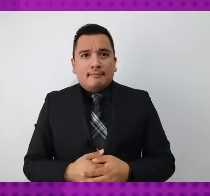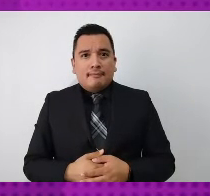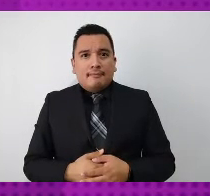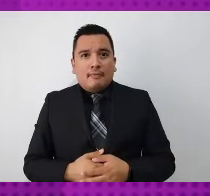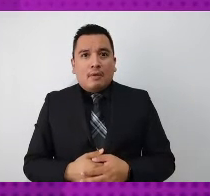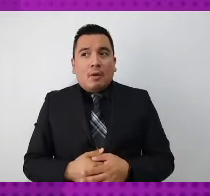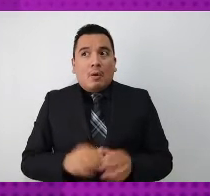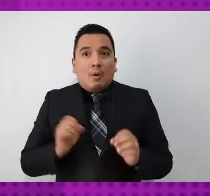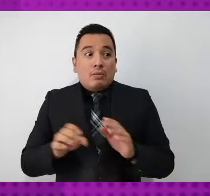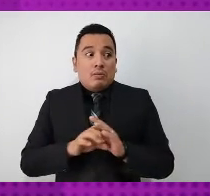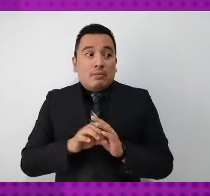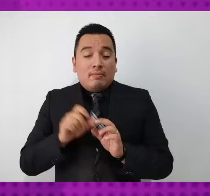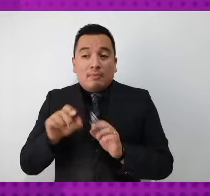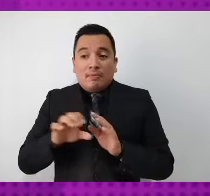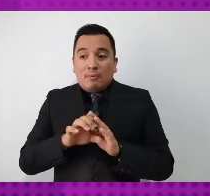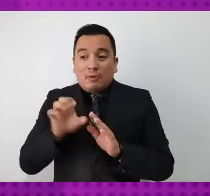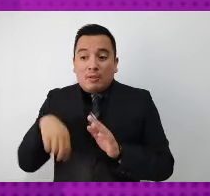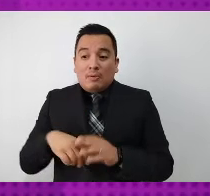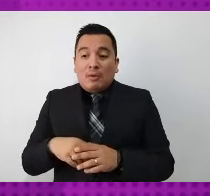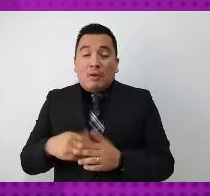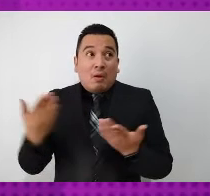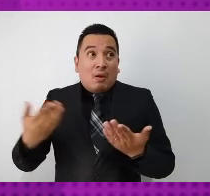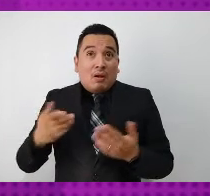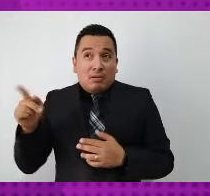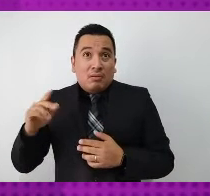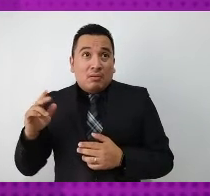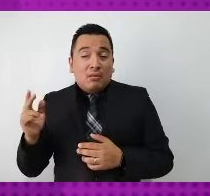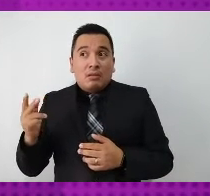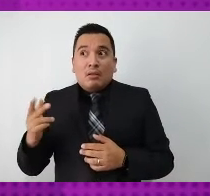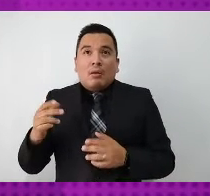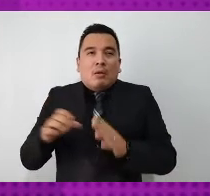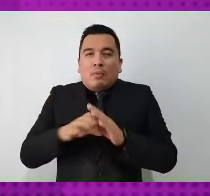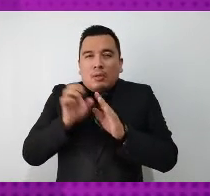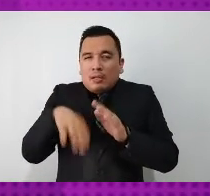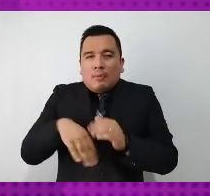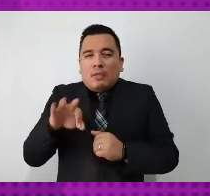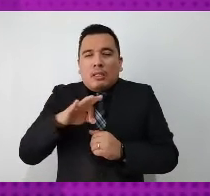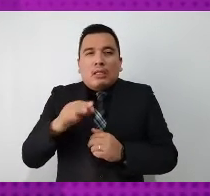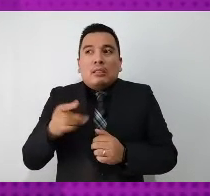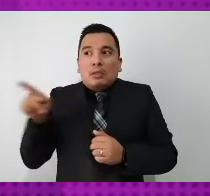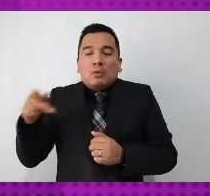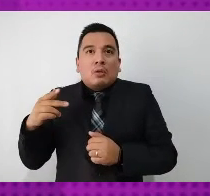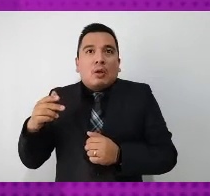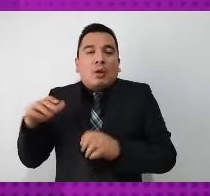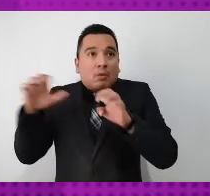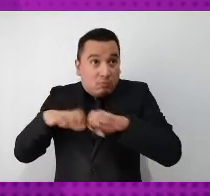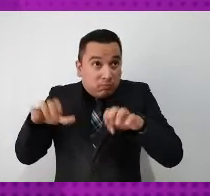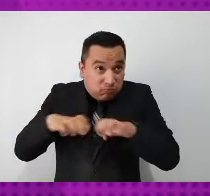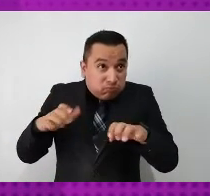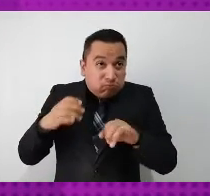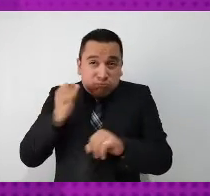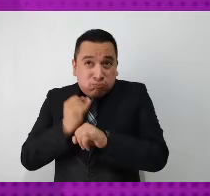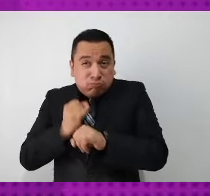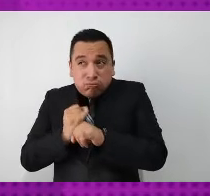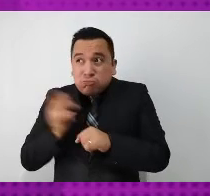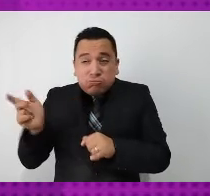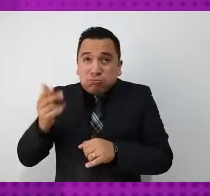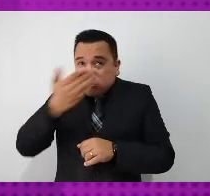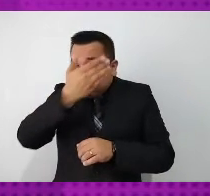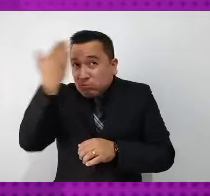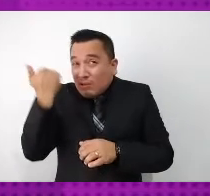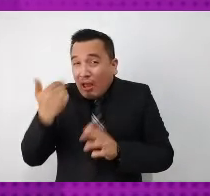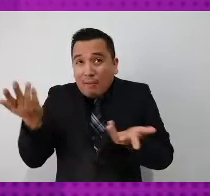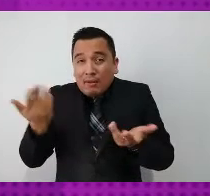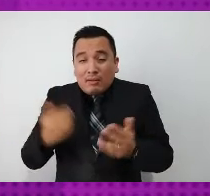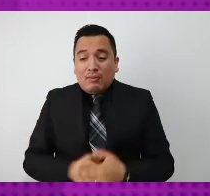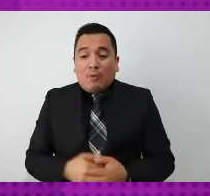a este los medios electrónicos por ejemplo a utilizar internet no saben usar en una